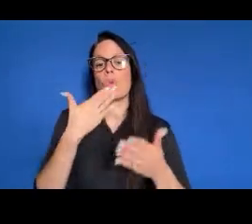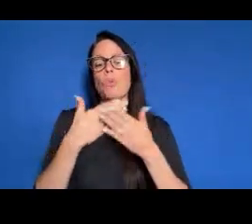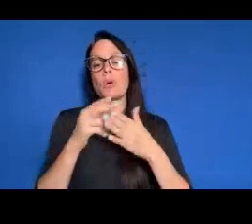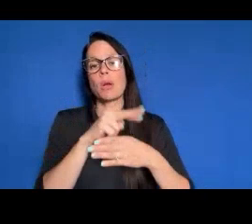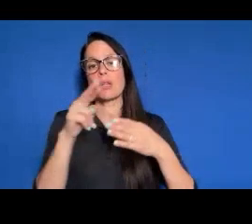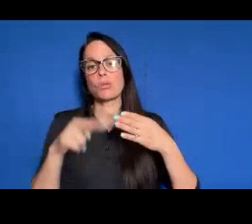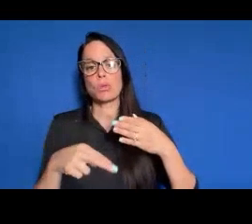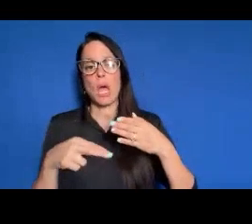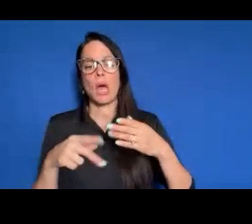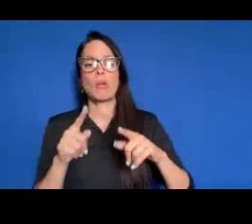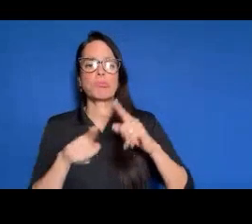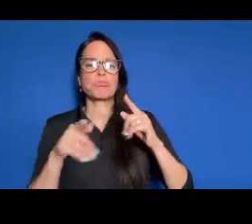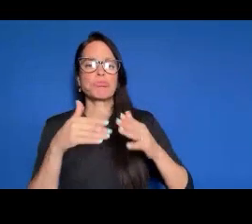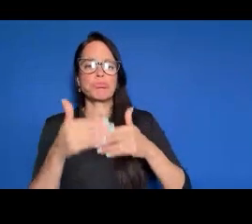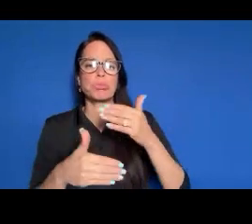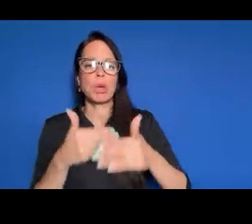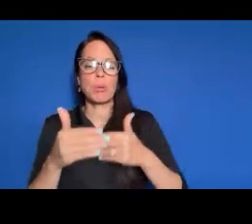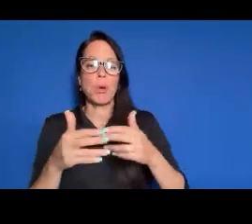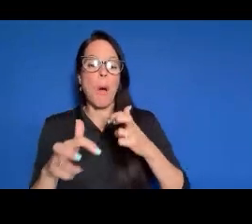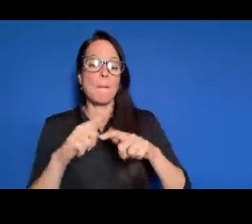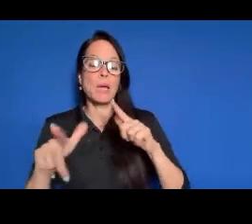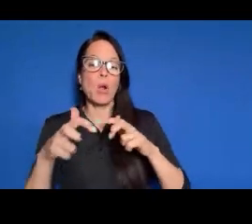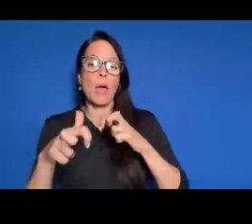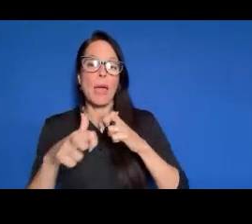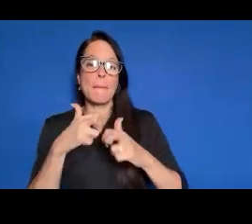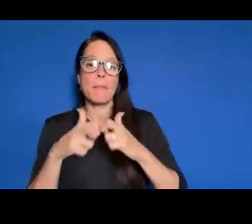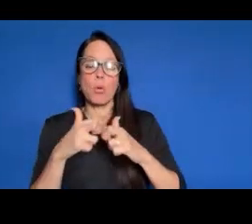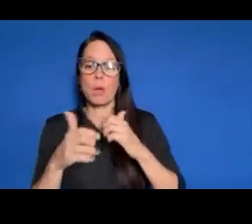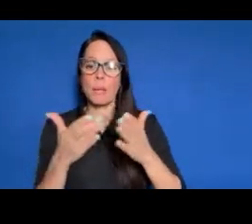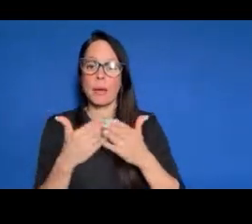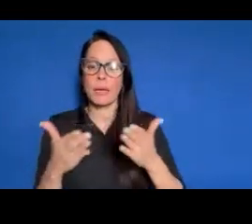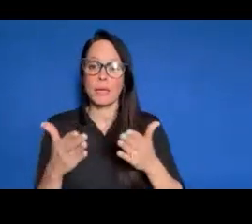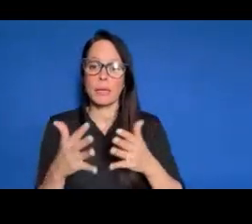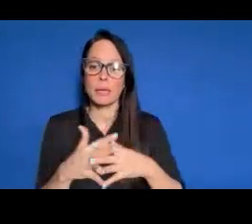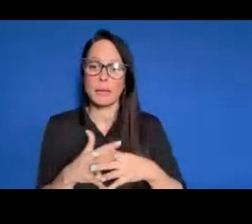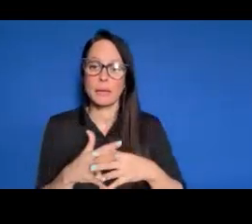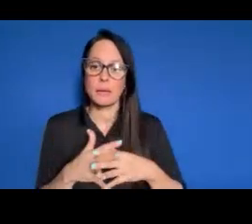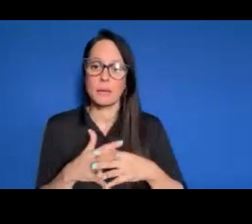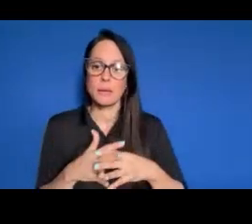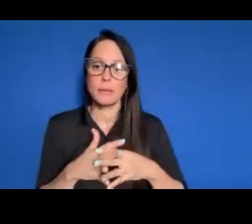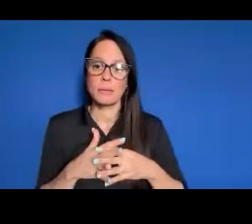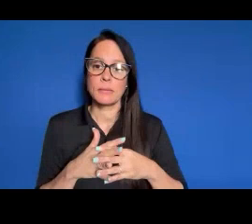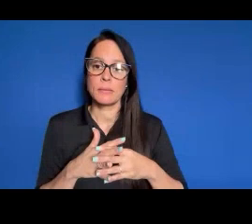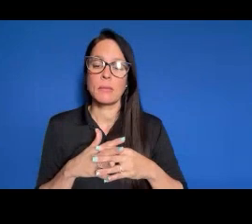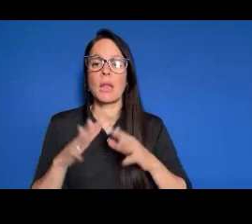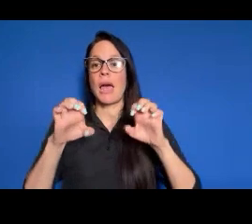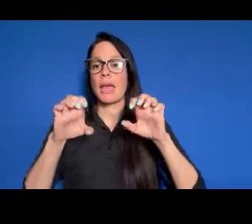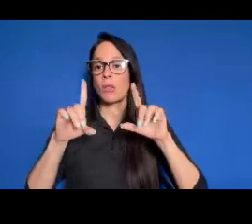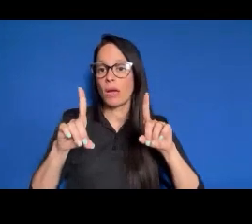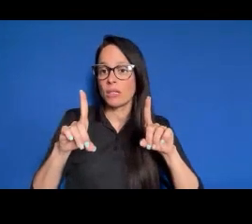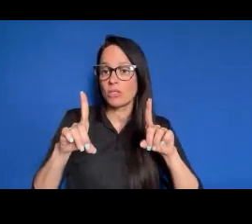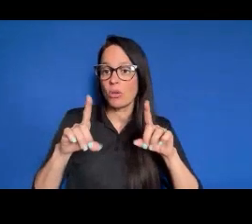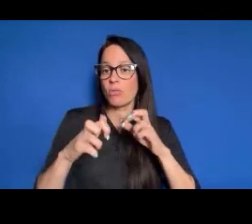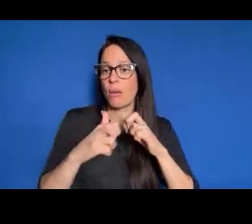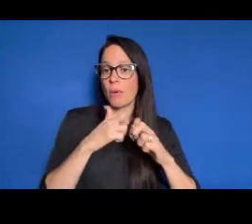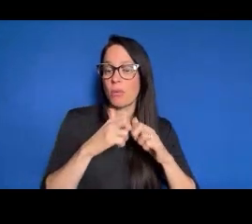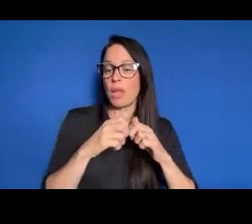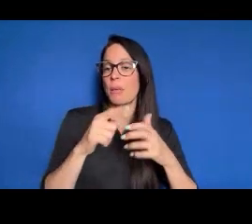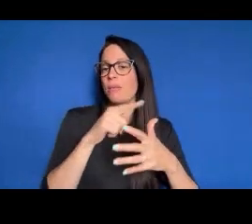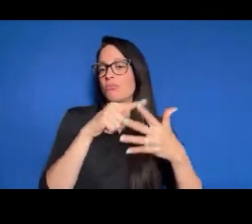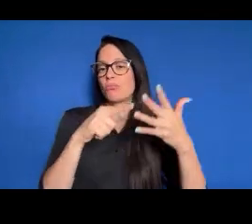sucesivamente, porque aquí el problema es la base, la educación y todas esas cosas, porque el